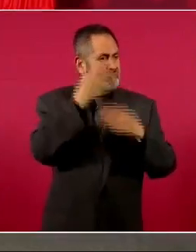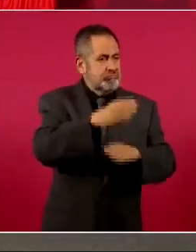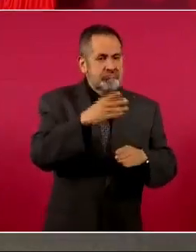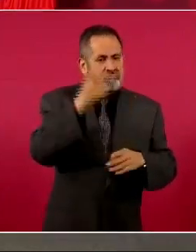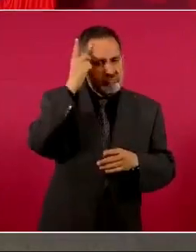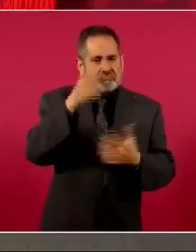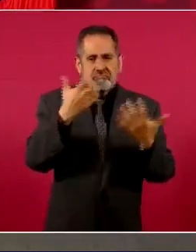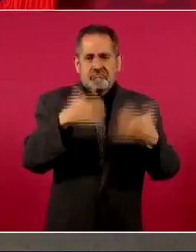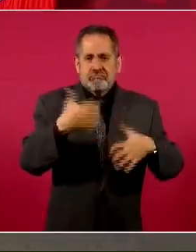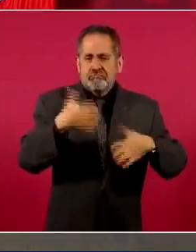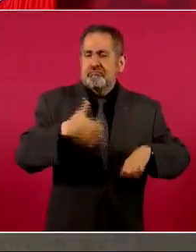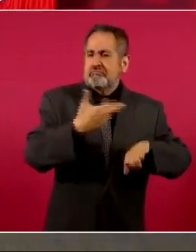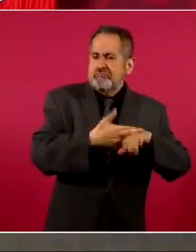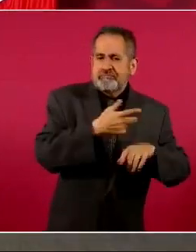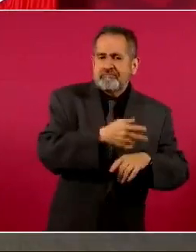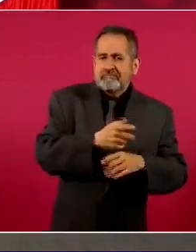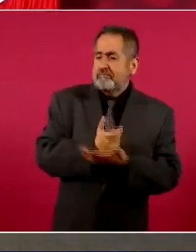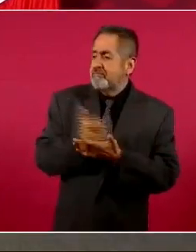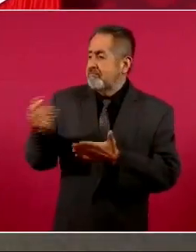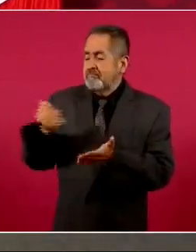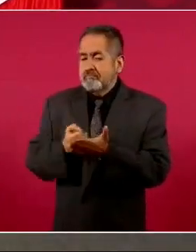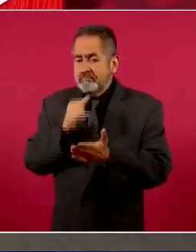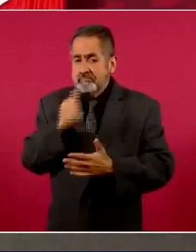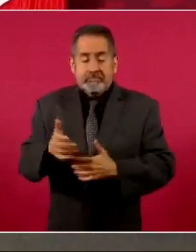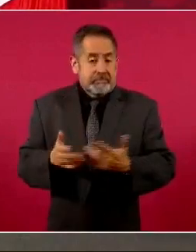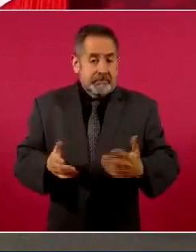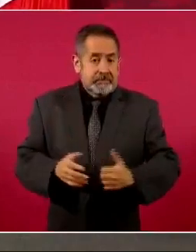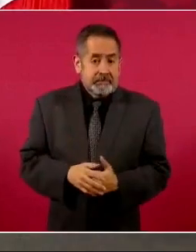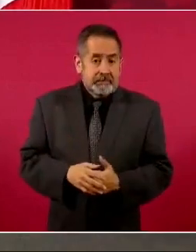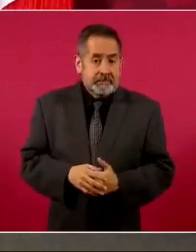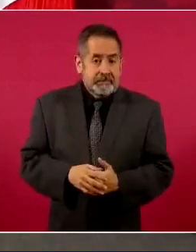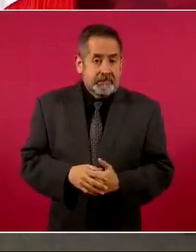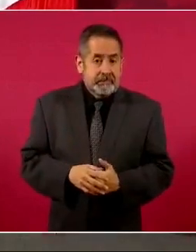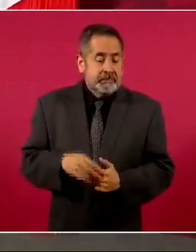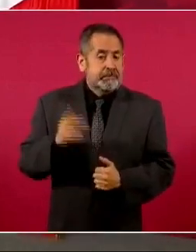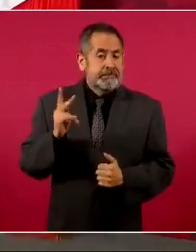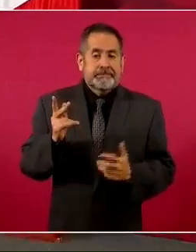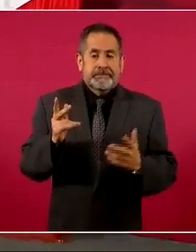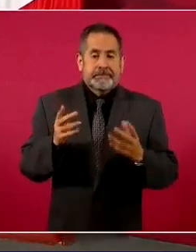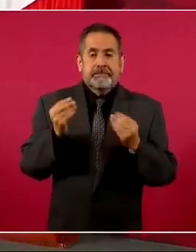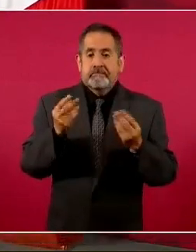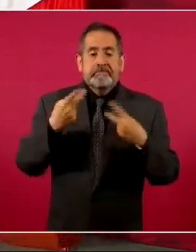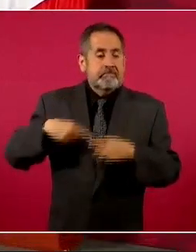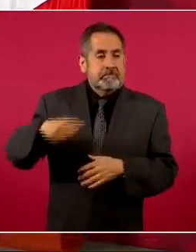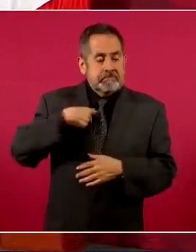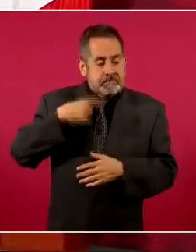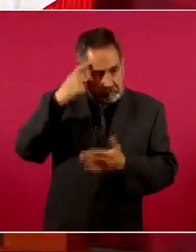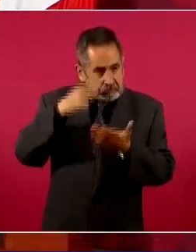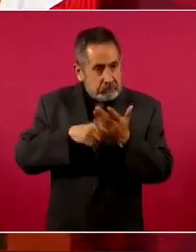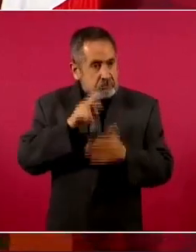empresarios. Pero muchísima gente se creyó eso,